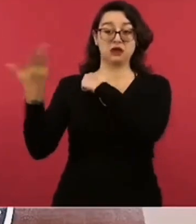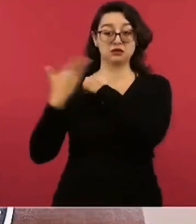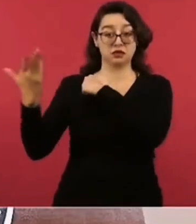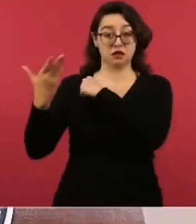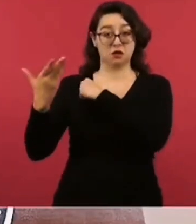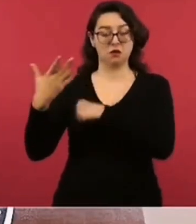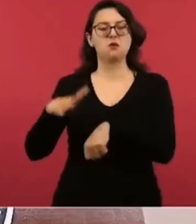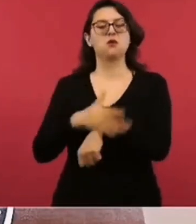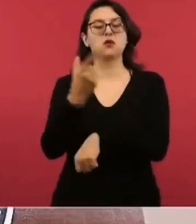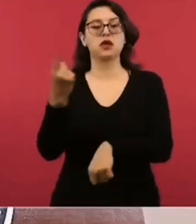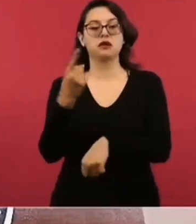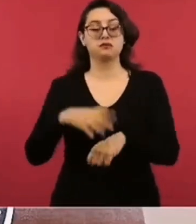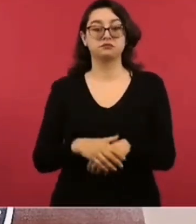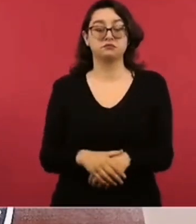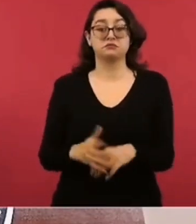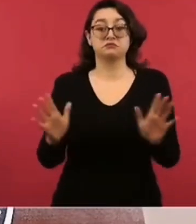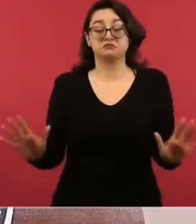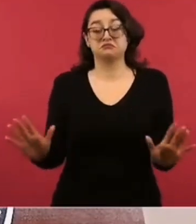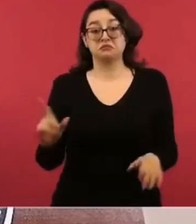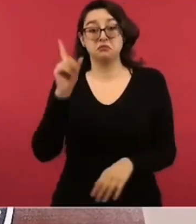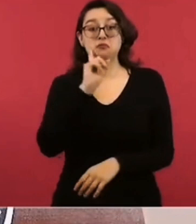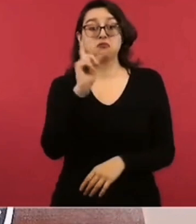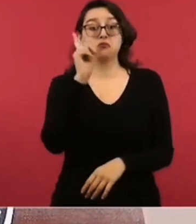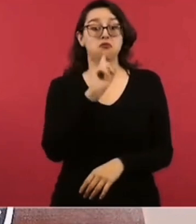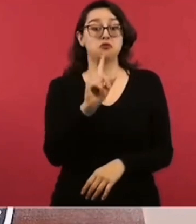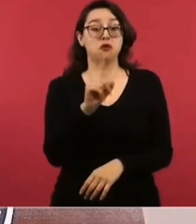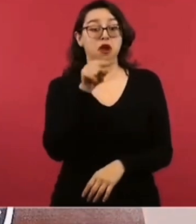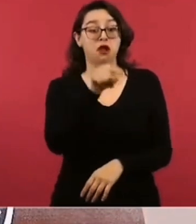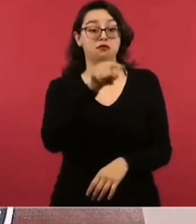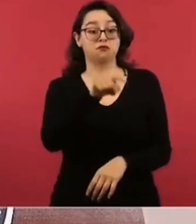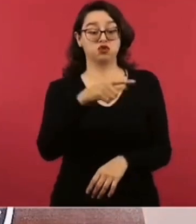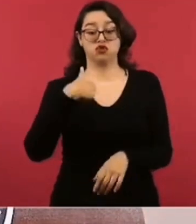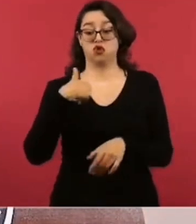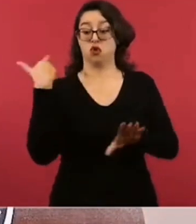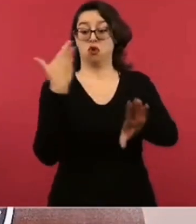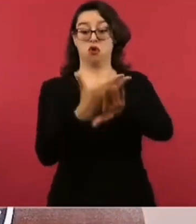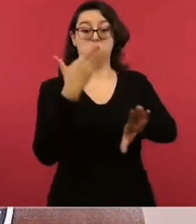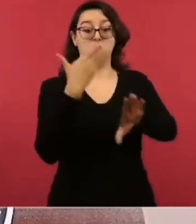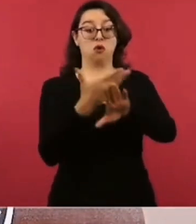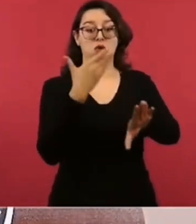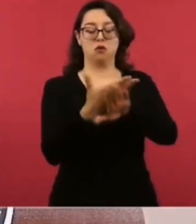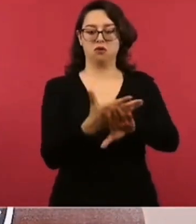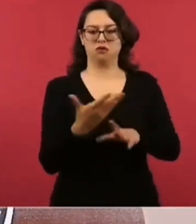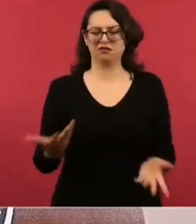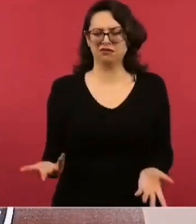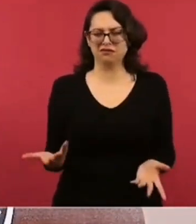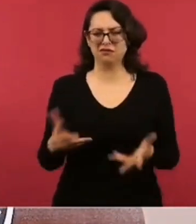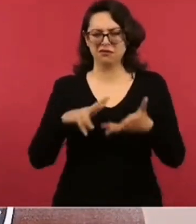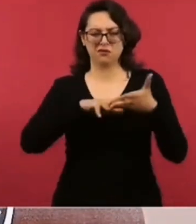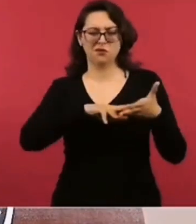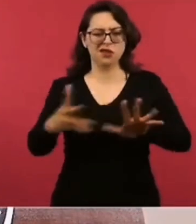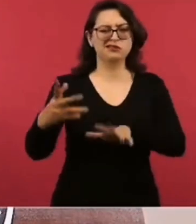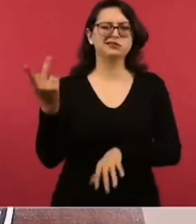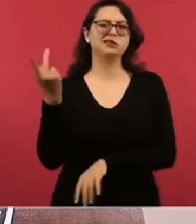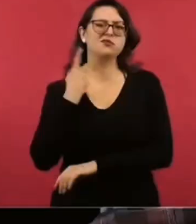violencia política